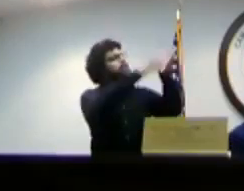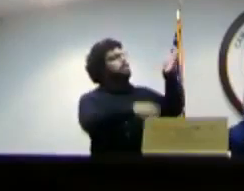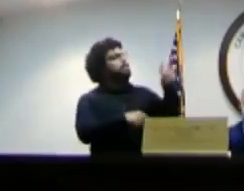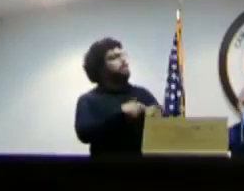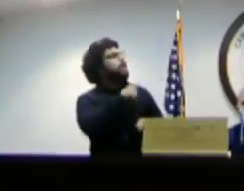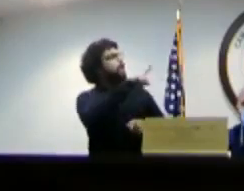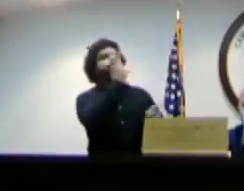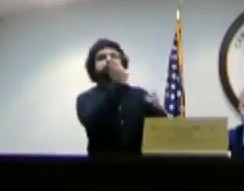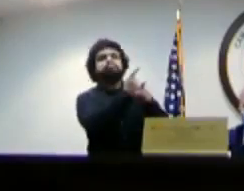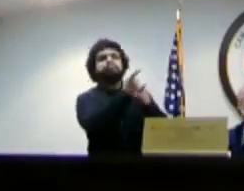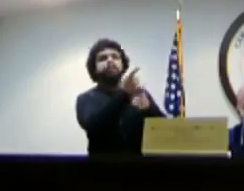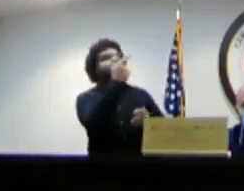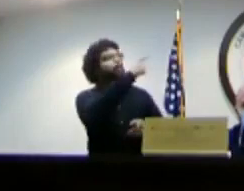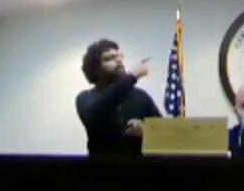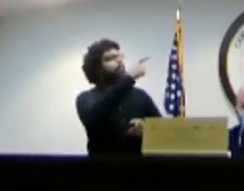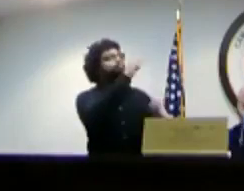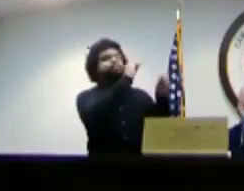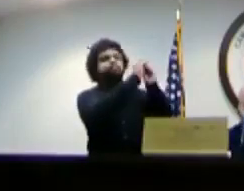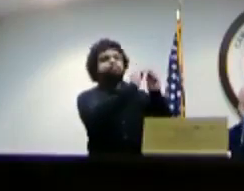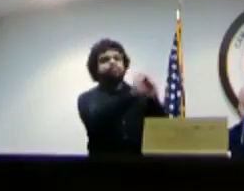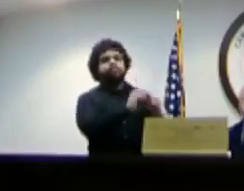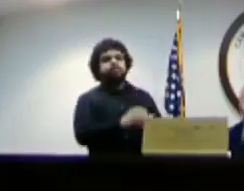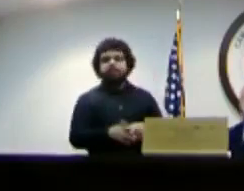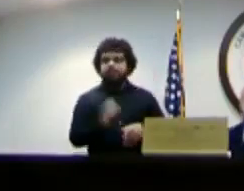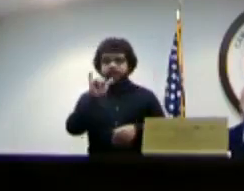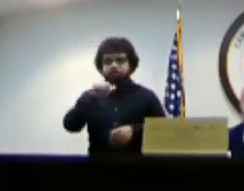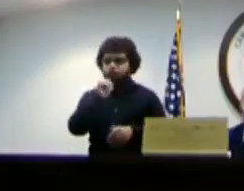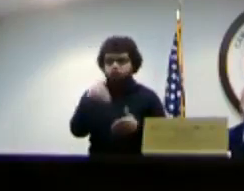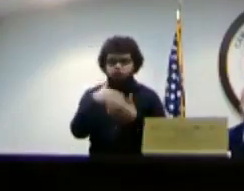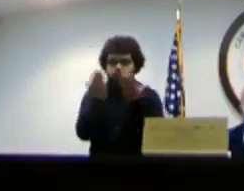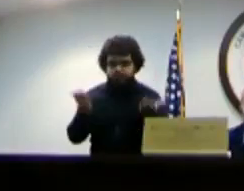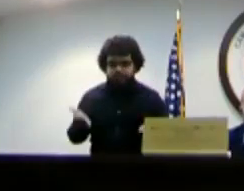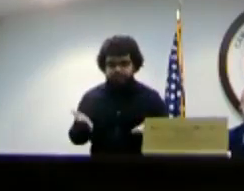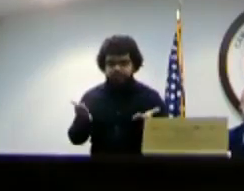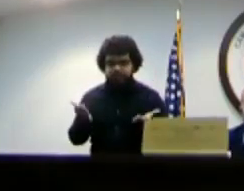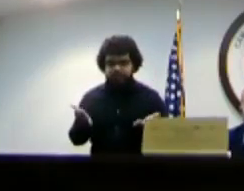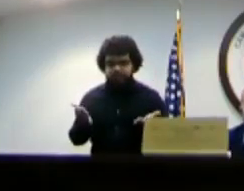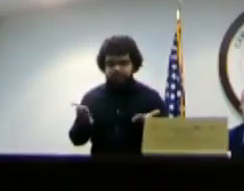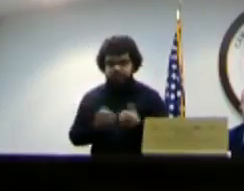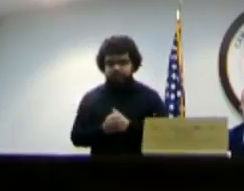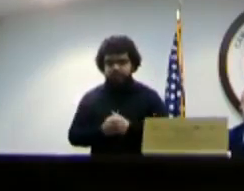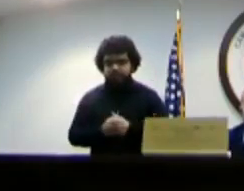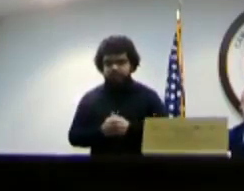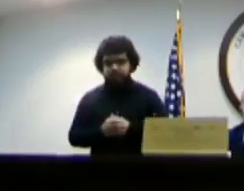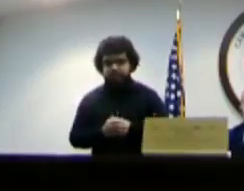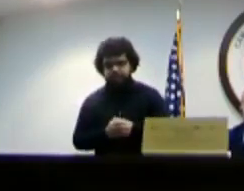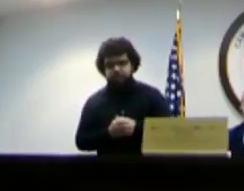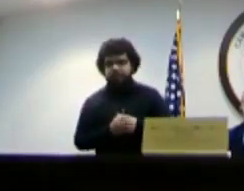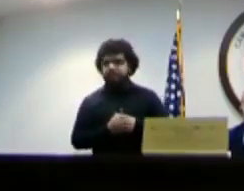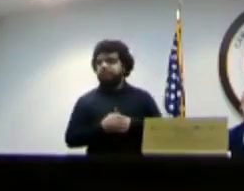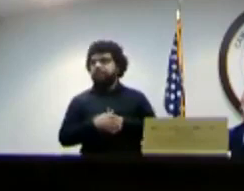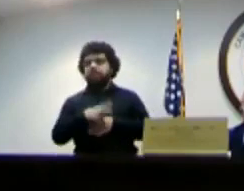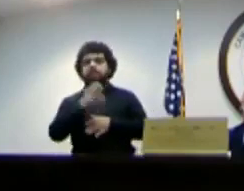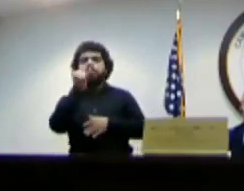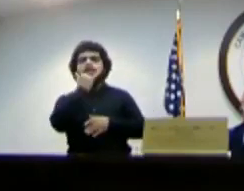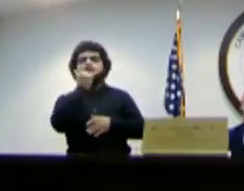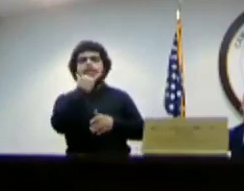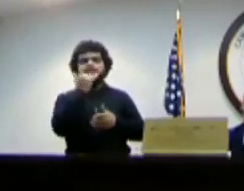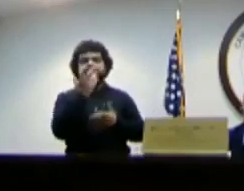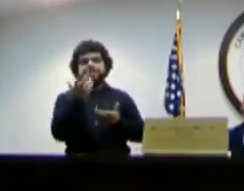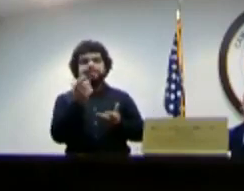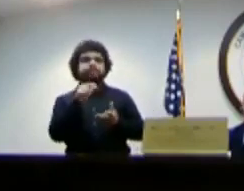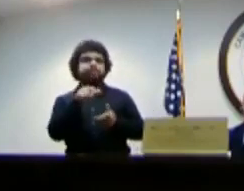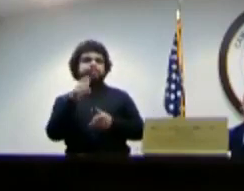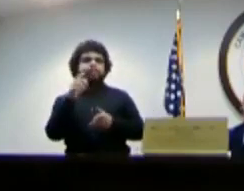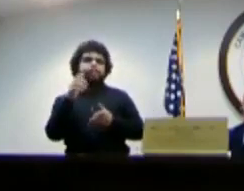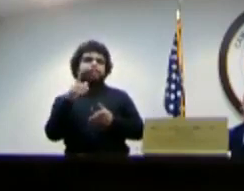están ahí. Eso no existe, ¿verdad? No, bueno, lo que pasa es que hay un, por ejemplo, en el caso de Aguirre 2, sí,